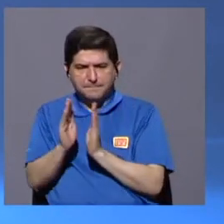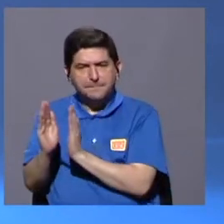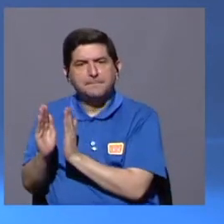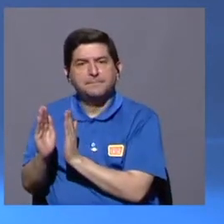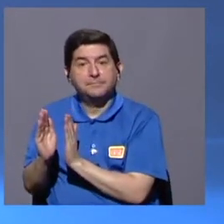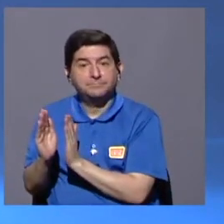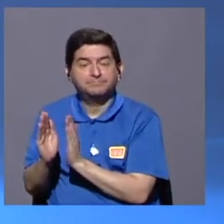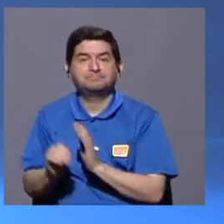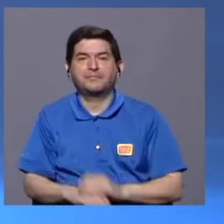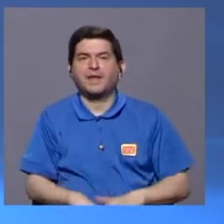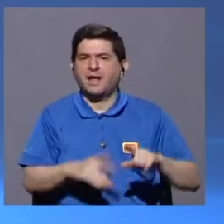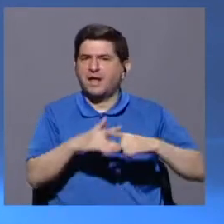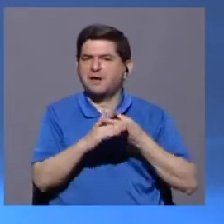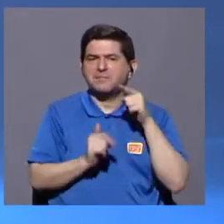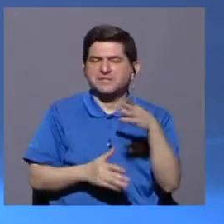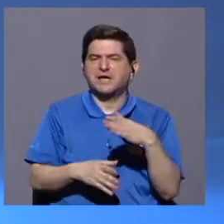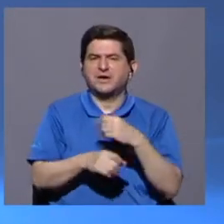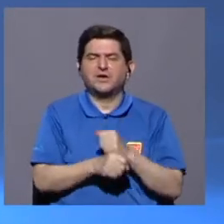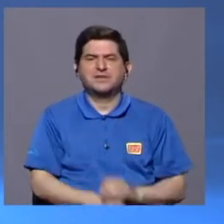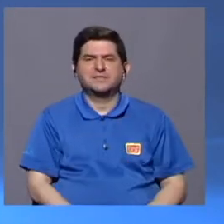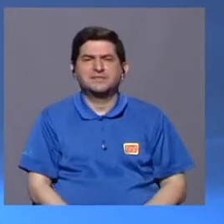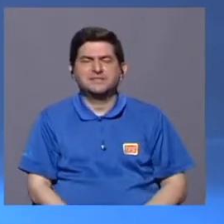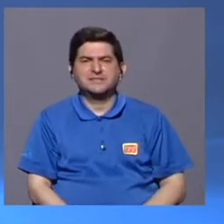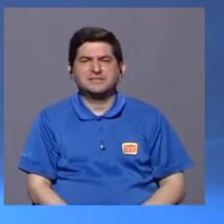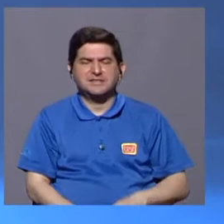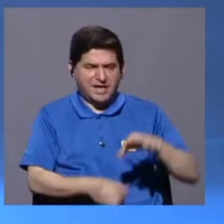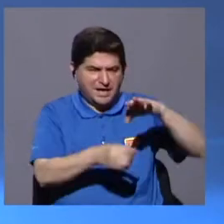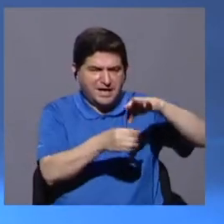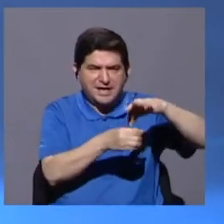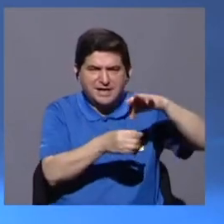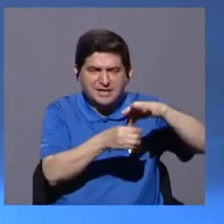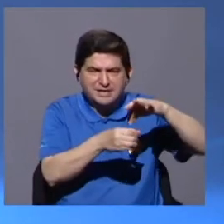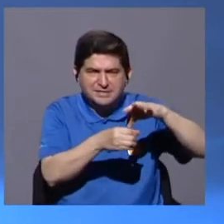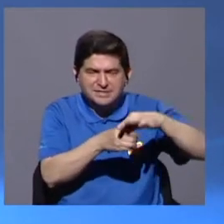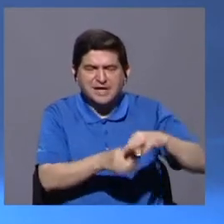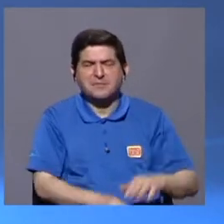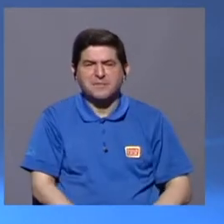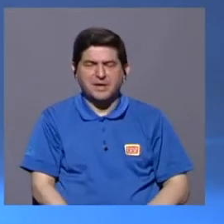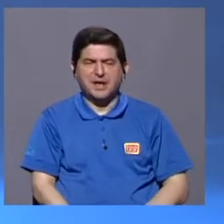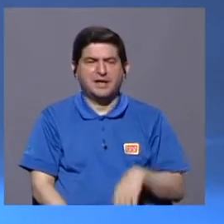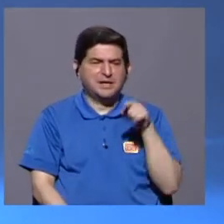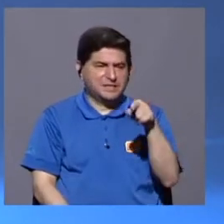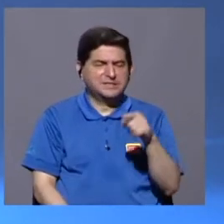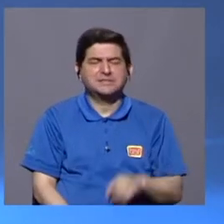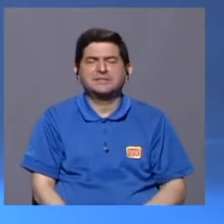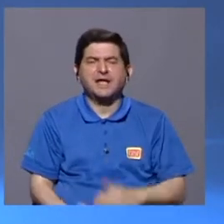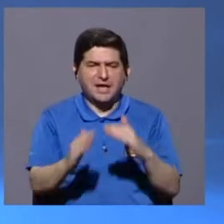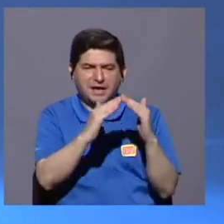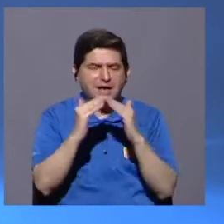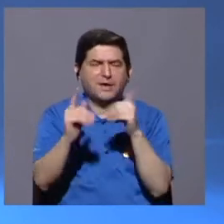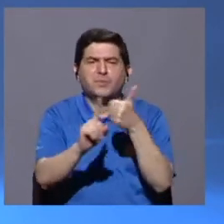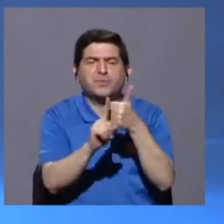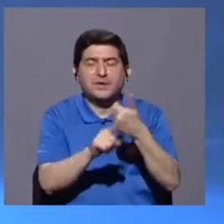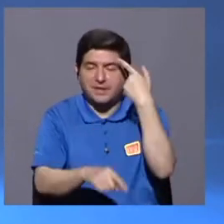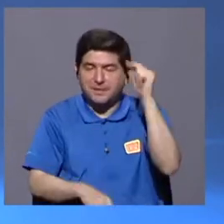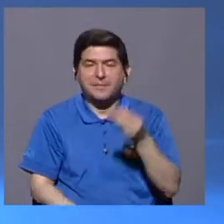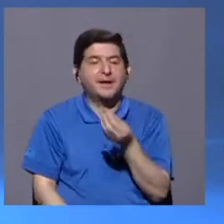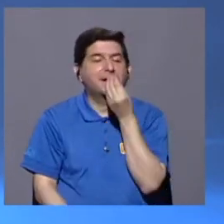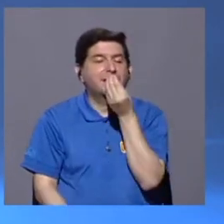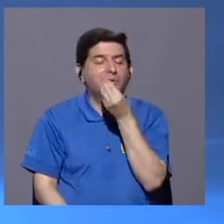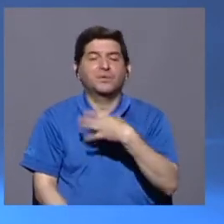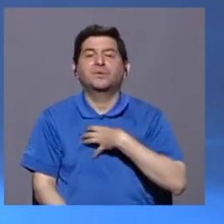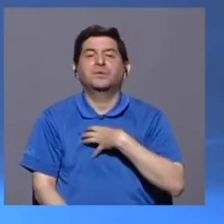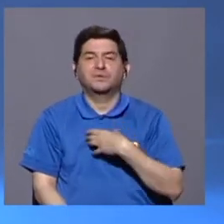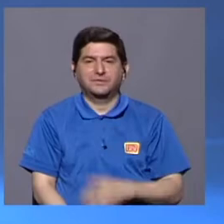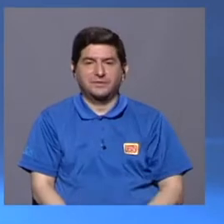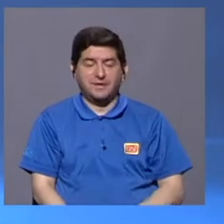y empezaron a formar huertas comunitarias para cultivar sus alimentos. Y